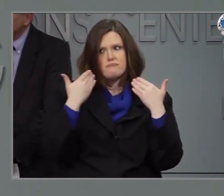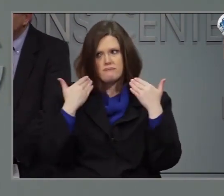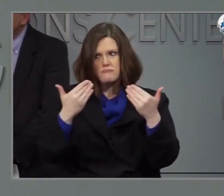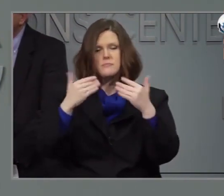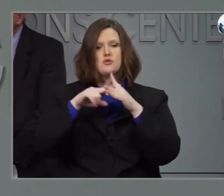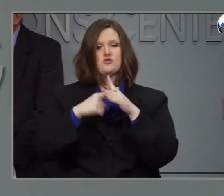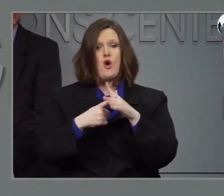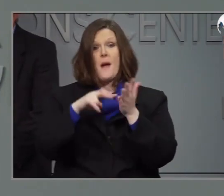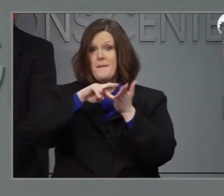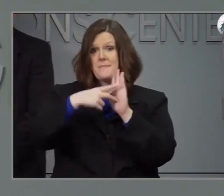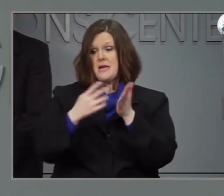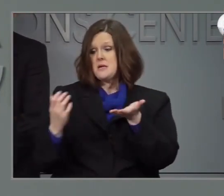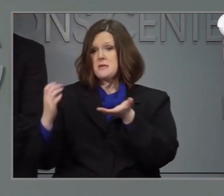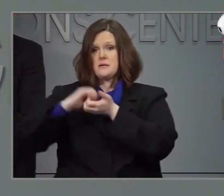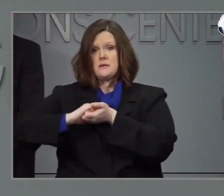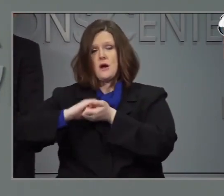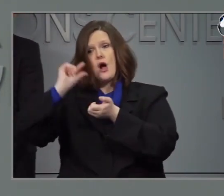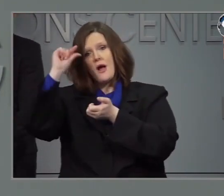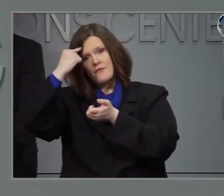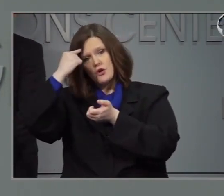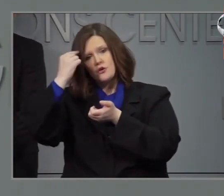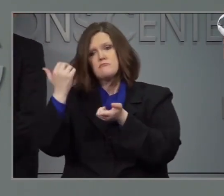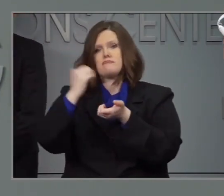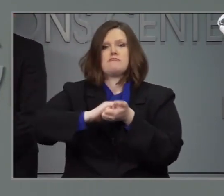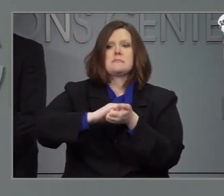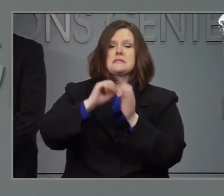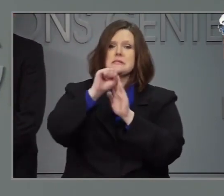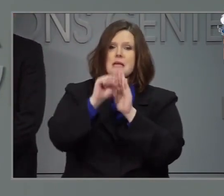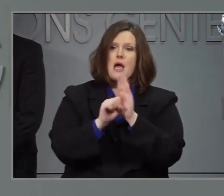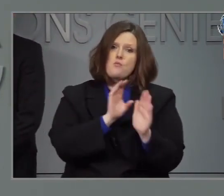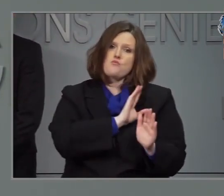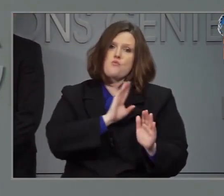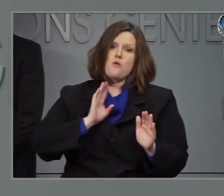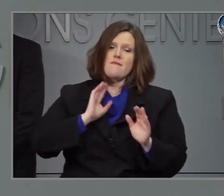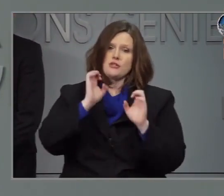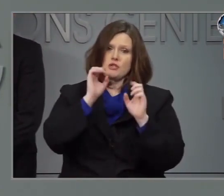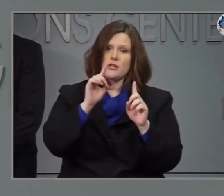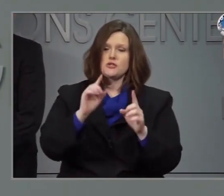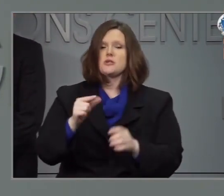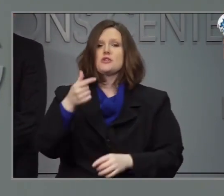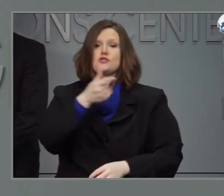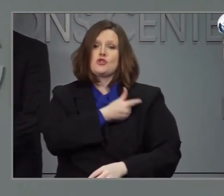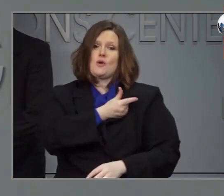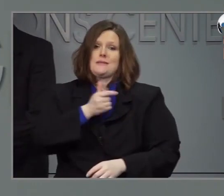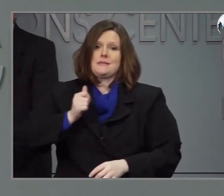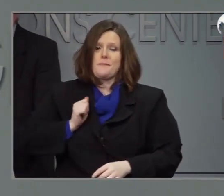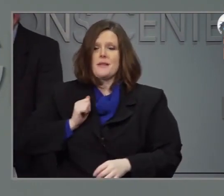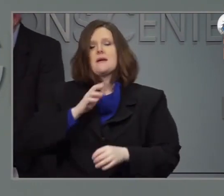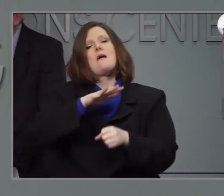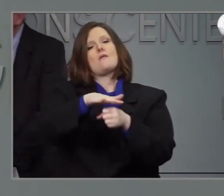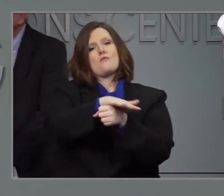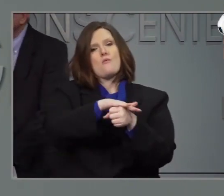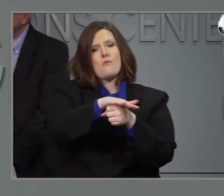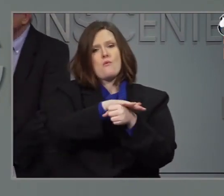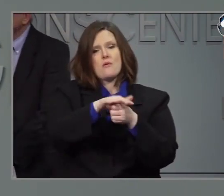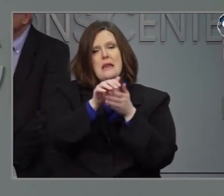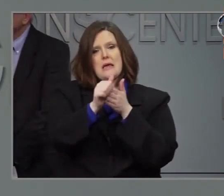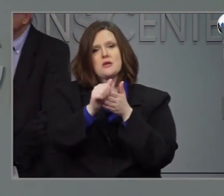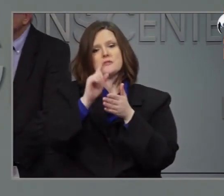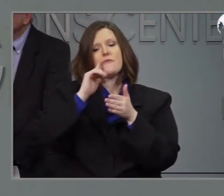oficiales es decir vamos a colaborar con el equipo del gobernador con la junta educativa estatal y la asamblea general